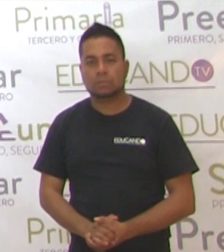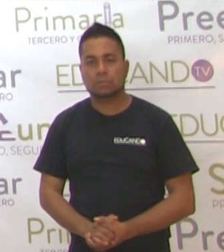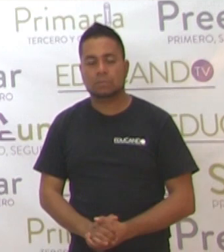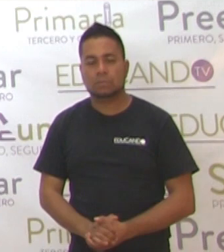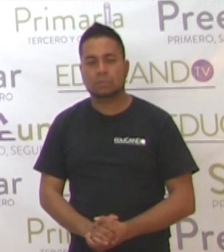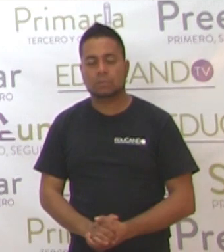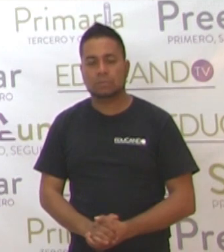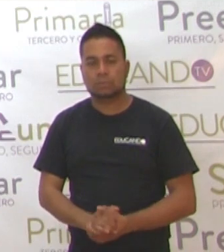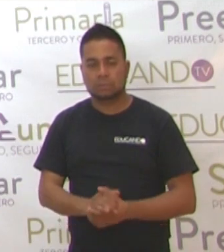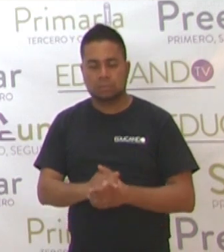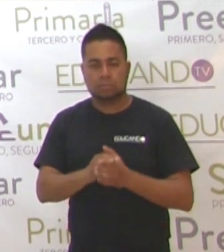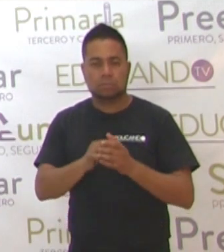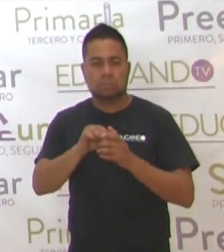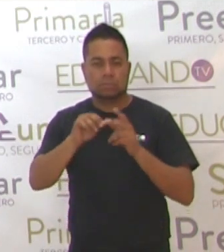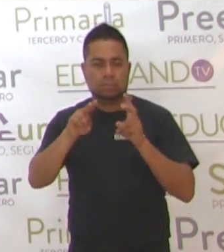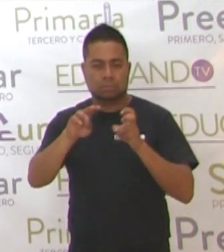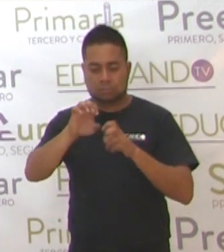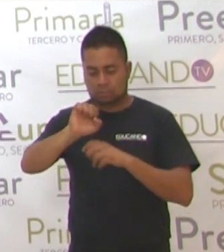seguida